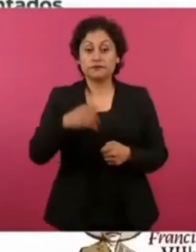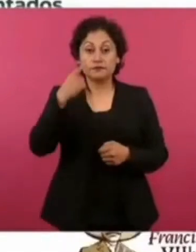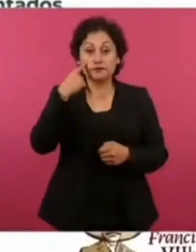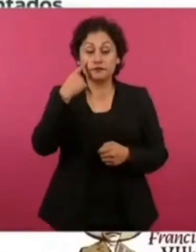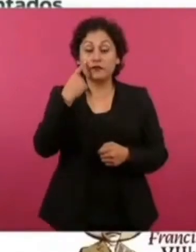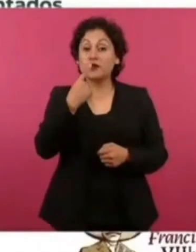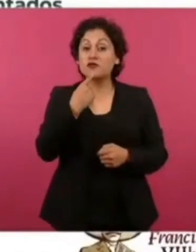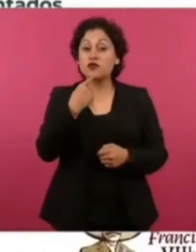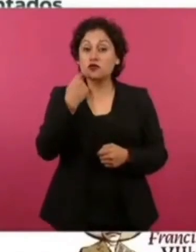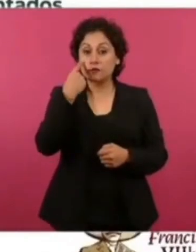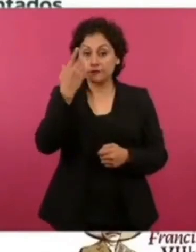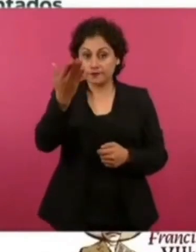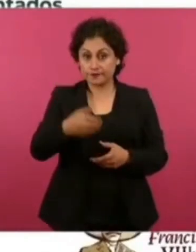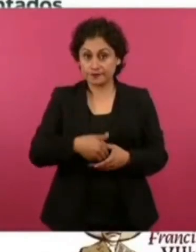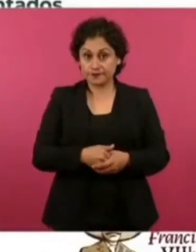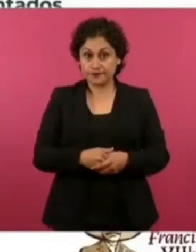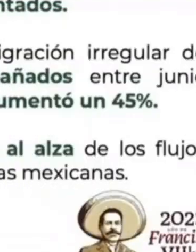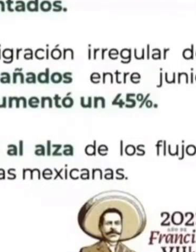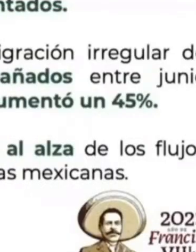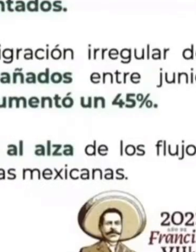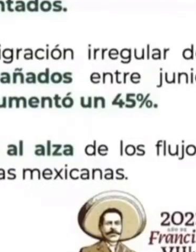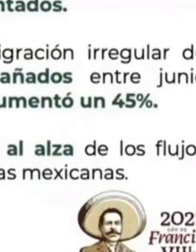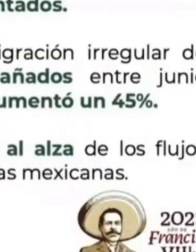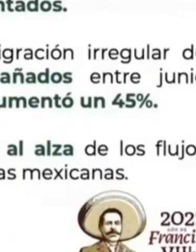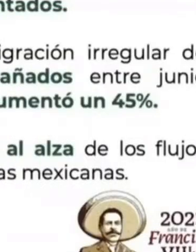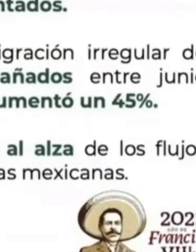somos los mexicanos.